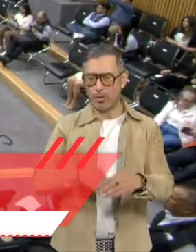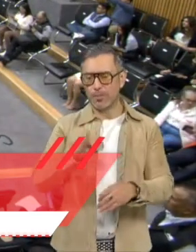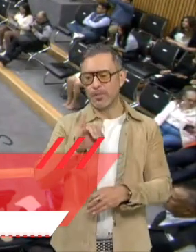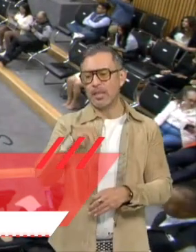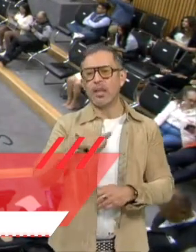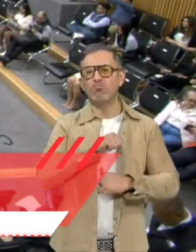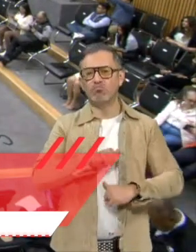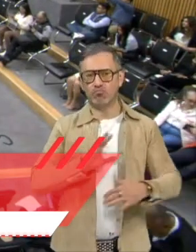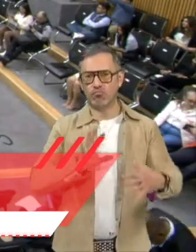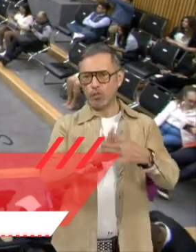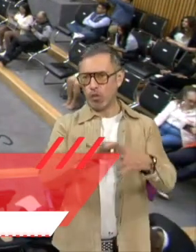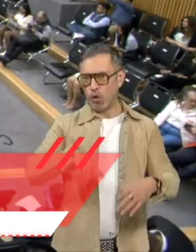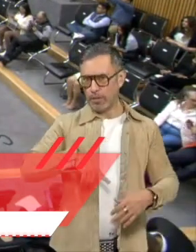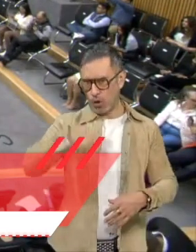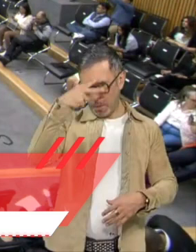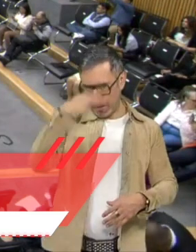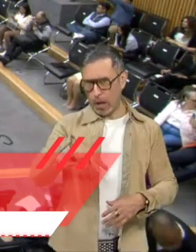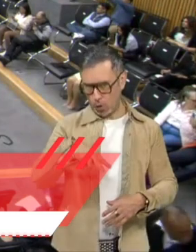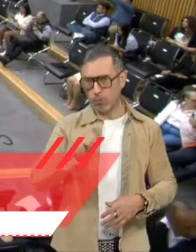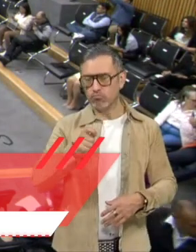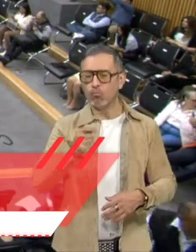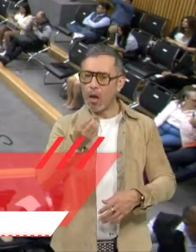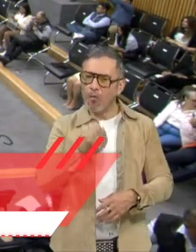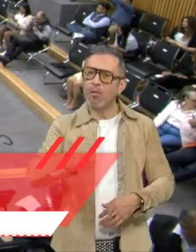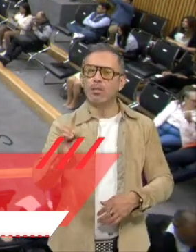encuentre ajustado a los principios constitucionales de imparcialidad y neutralidad